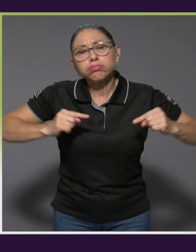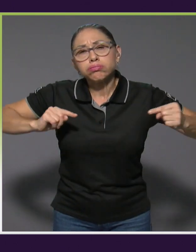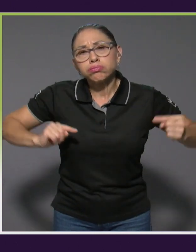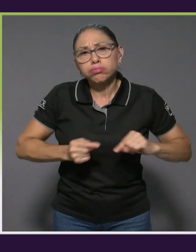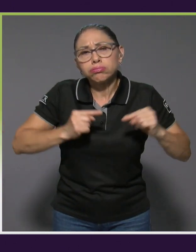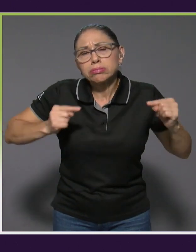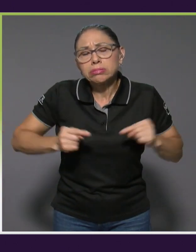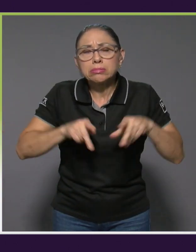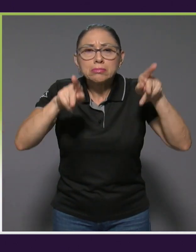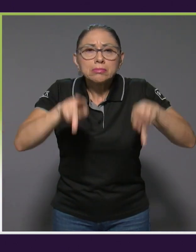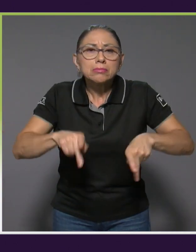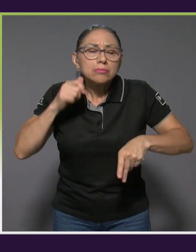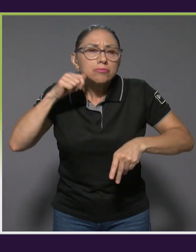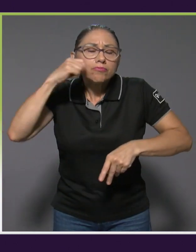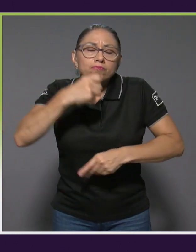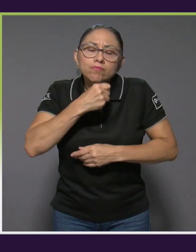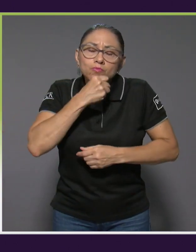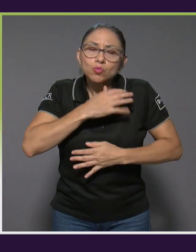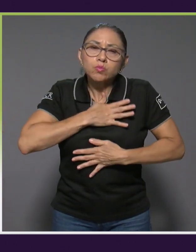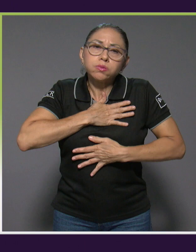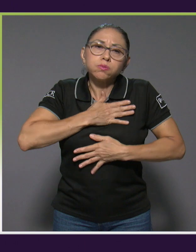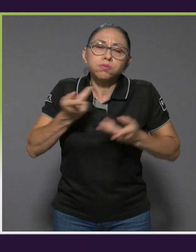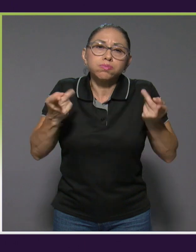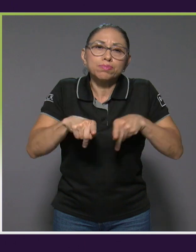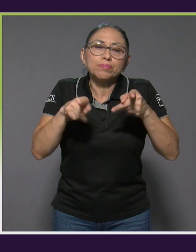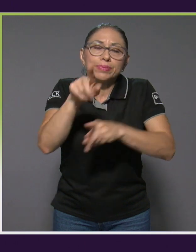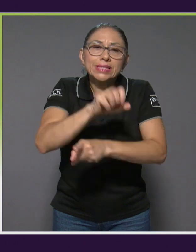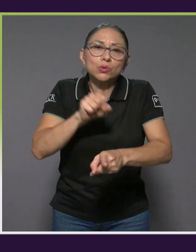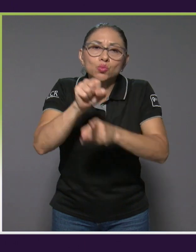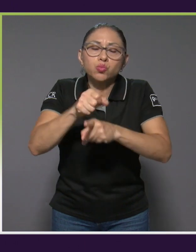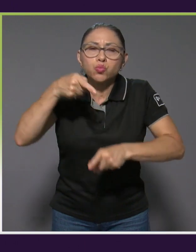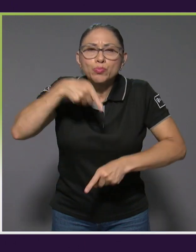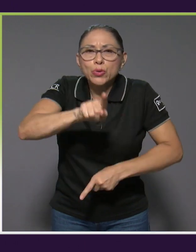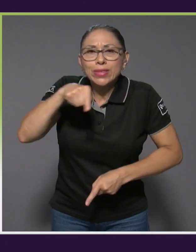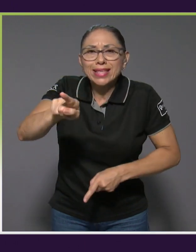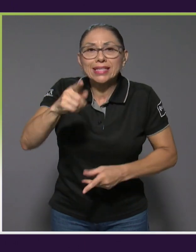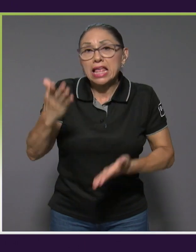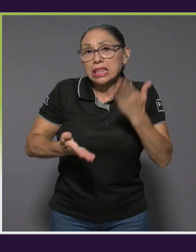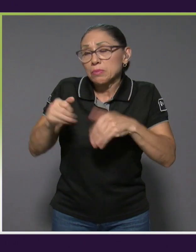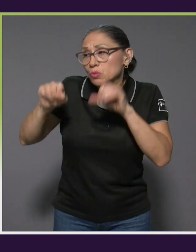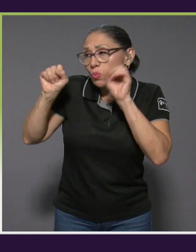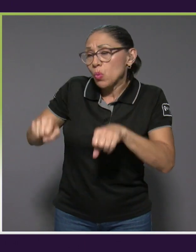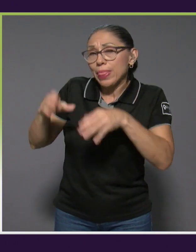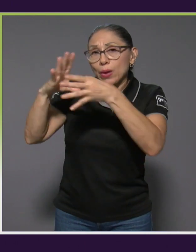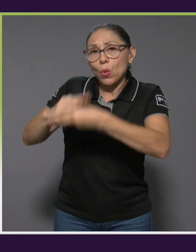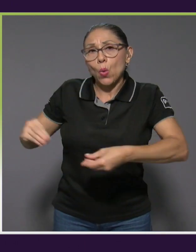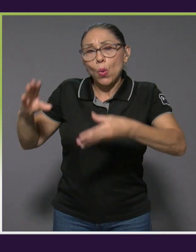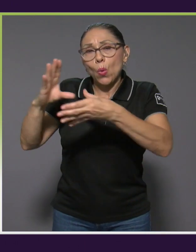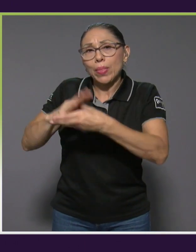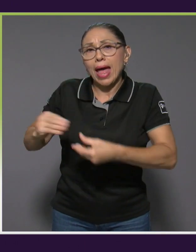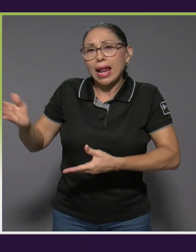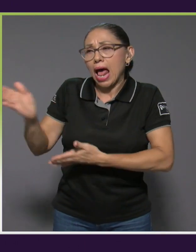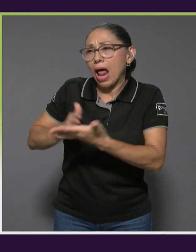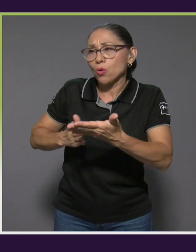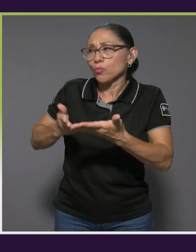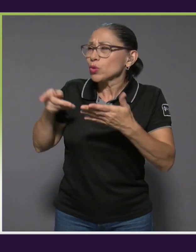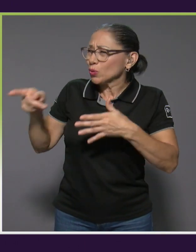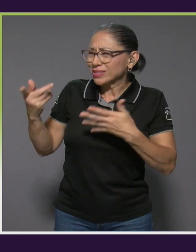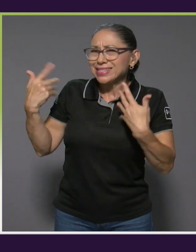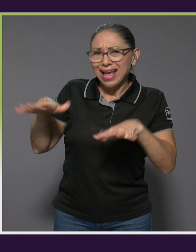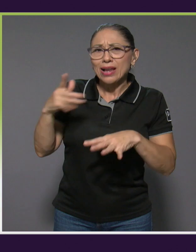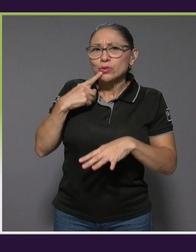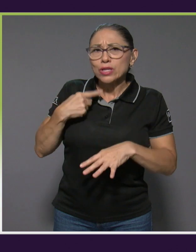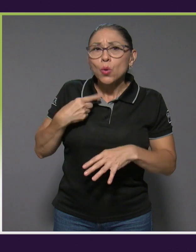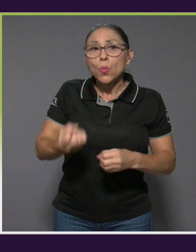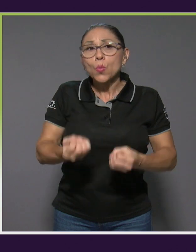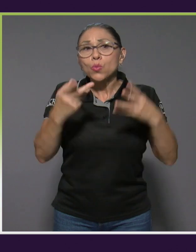de personas adultas mayores que se enfrentan a situaciones de violencia. Tal vez nos podría contar algunas, ya usted brevemente nos decía, muchas de estas